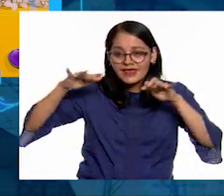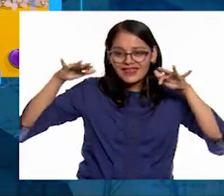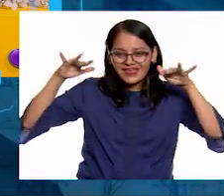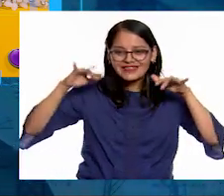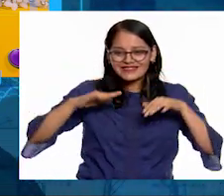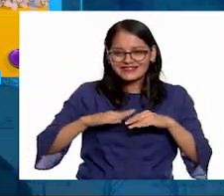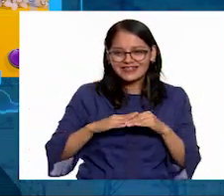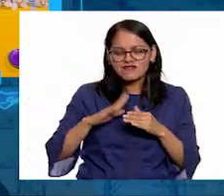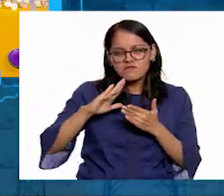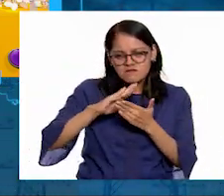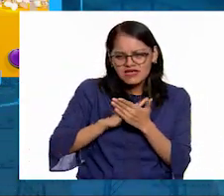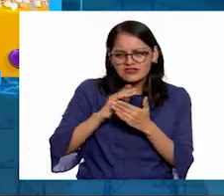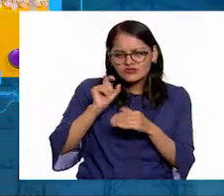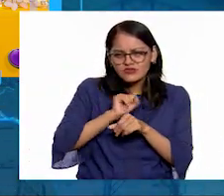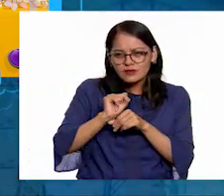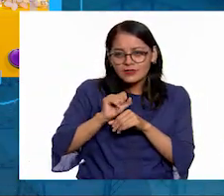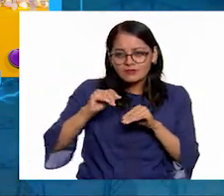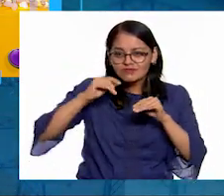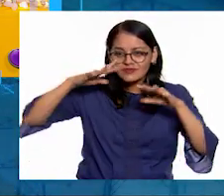siempre.